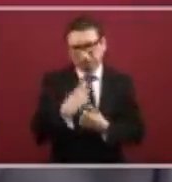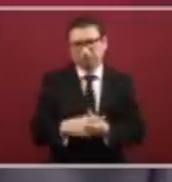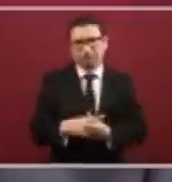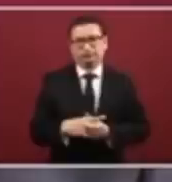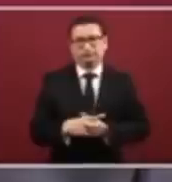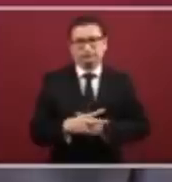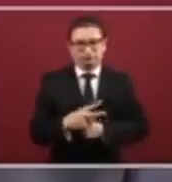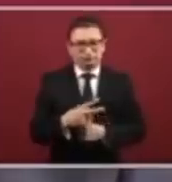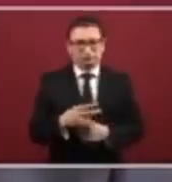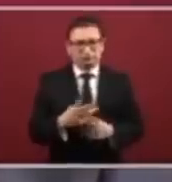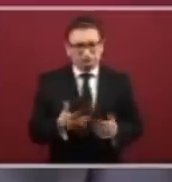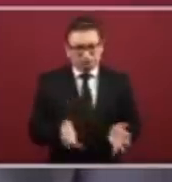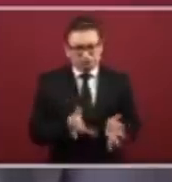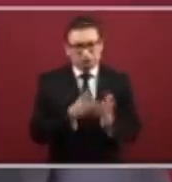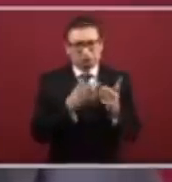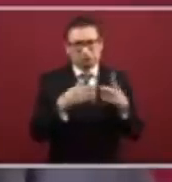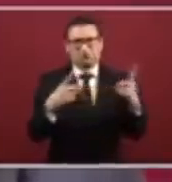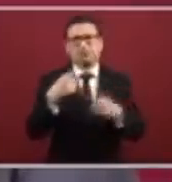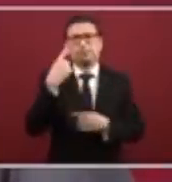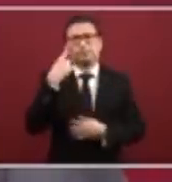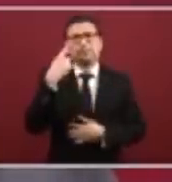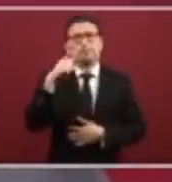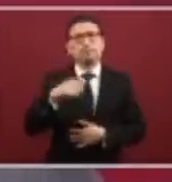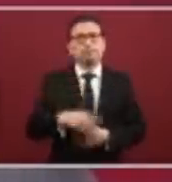no tenga necesidad de